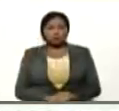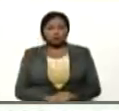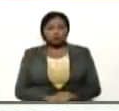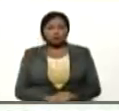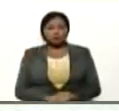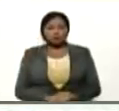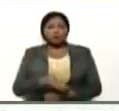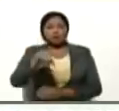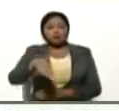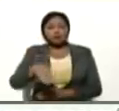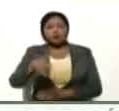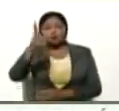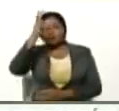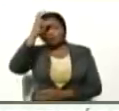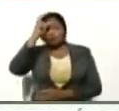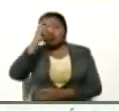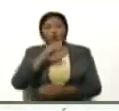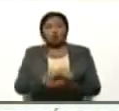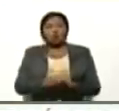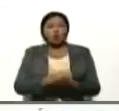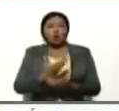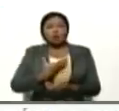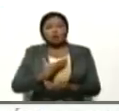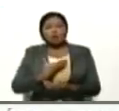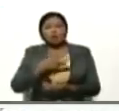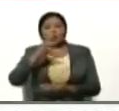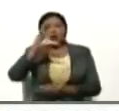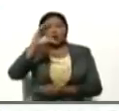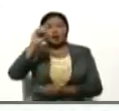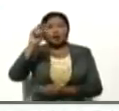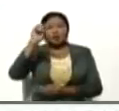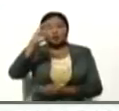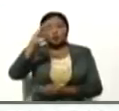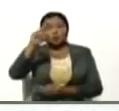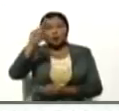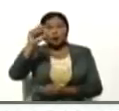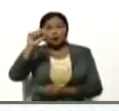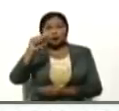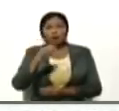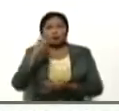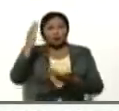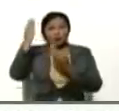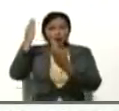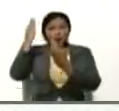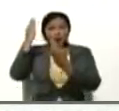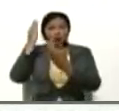Por el estado Falcón, alcaldía del municipio Carirubana, Abel Petit.